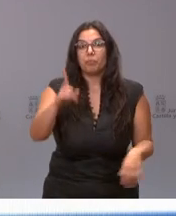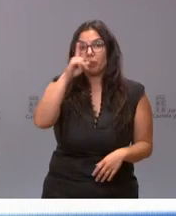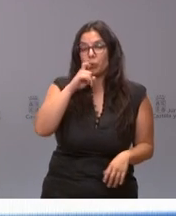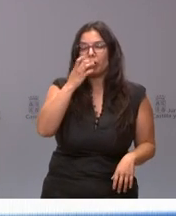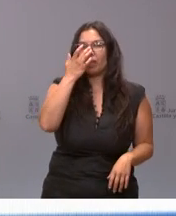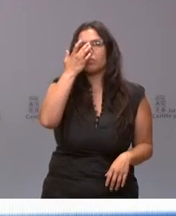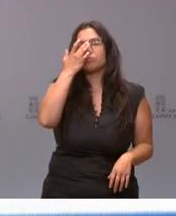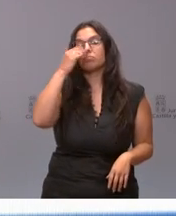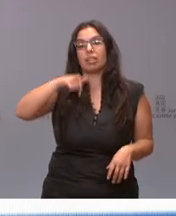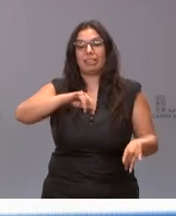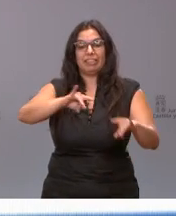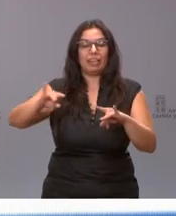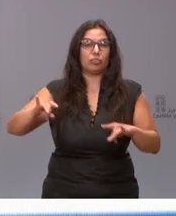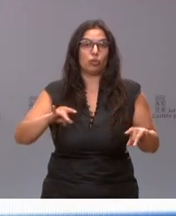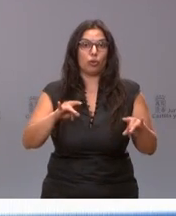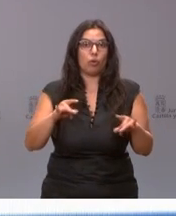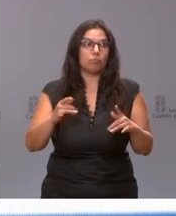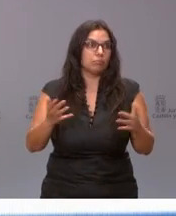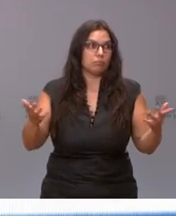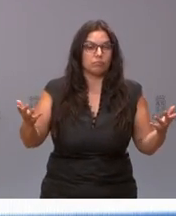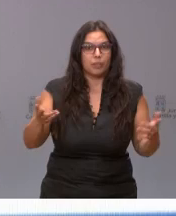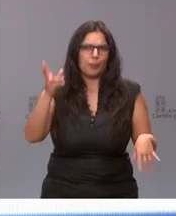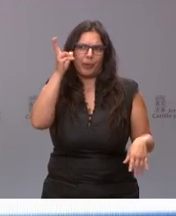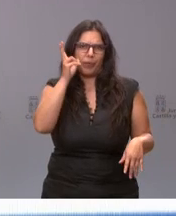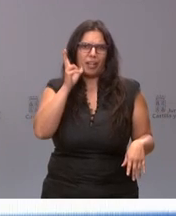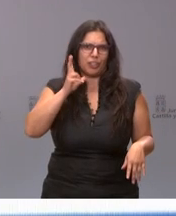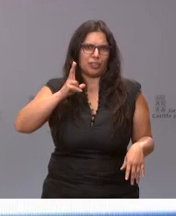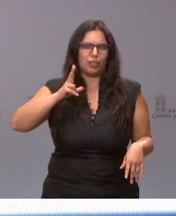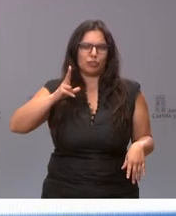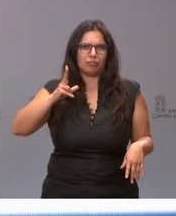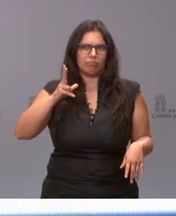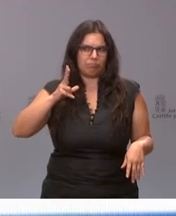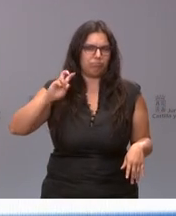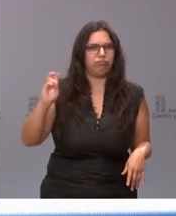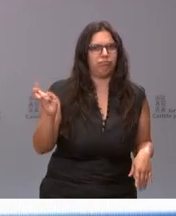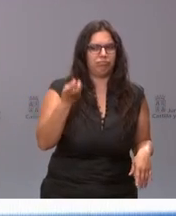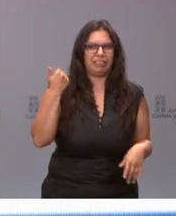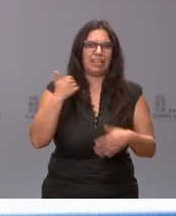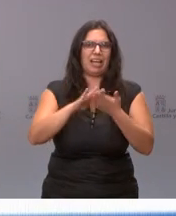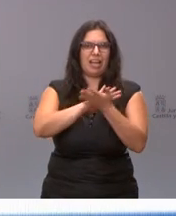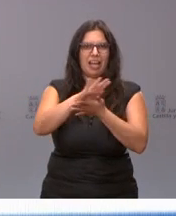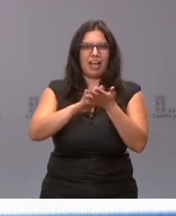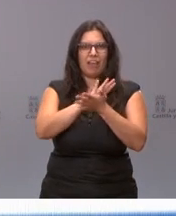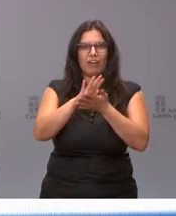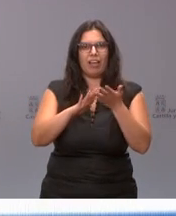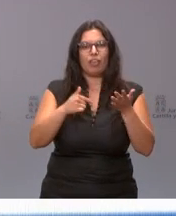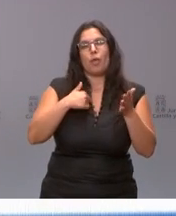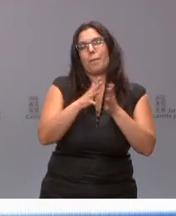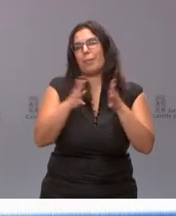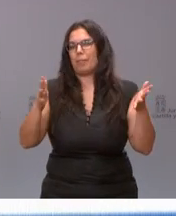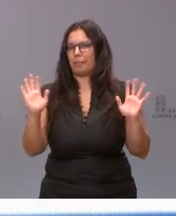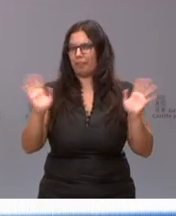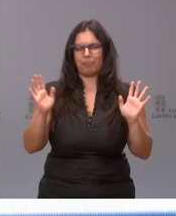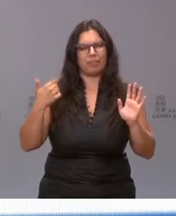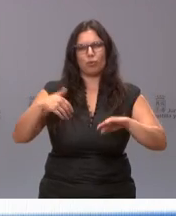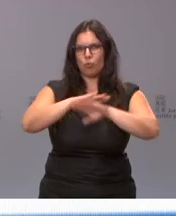en un territorio que tiene muchos privilegios como los que hemos hablado, pero yo no me quiero alargar más y